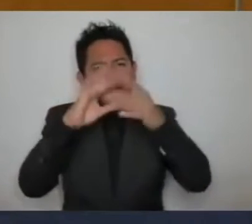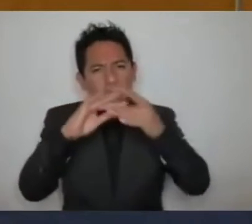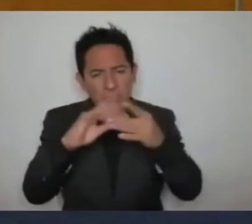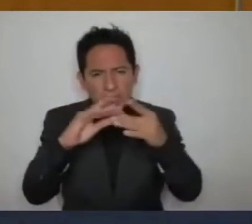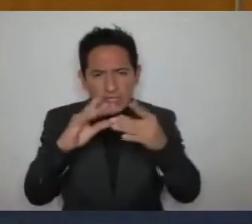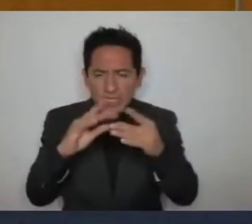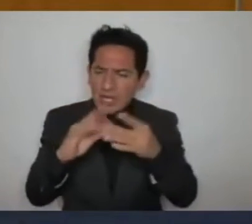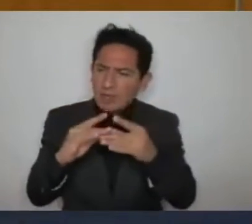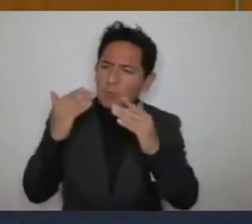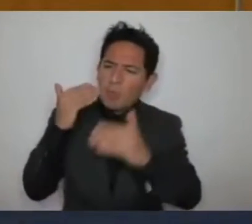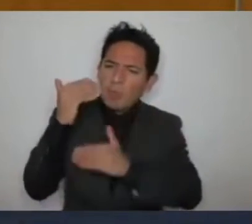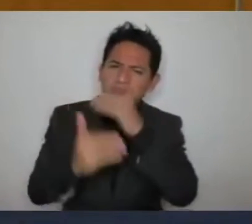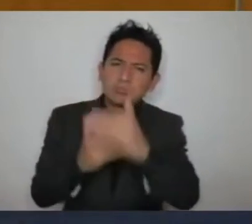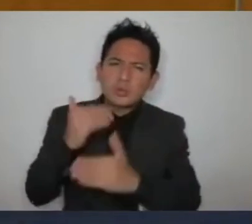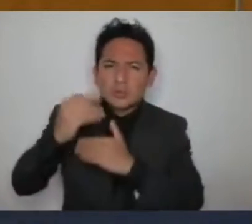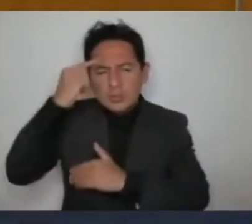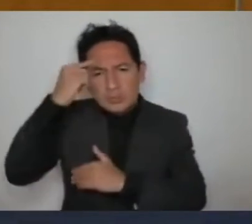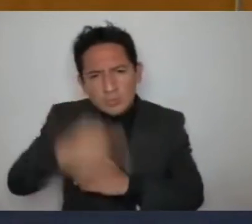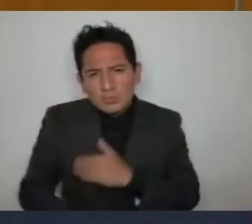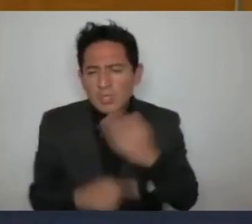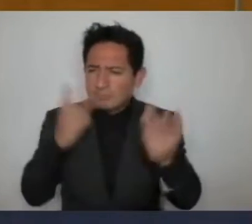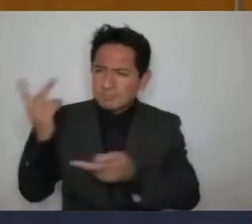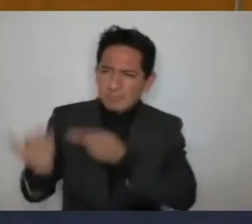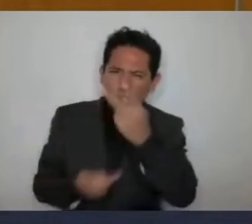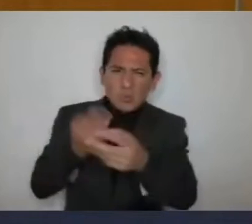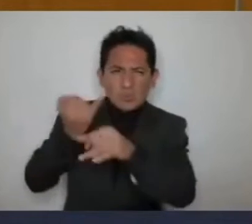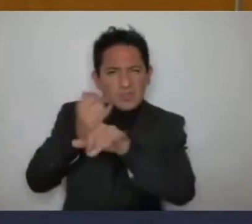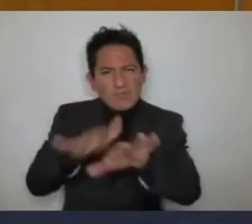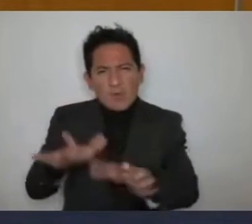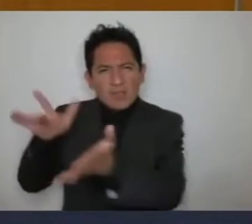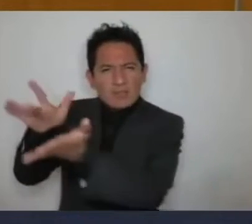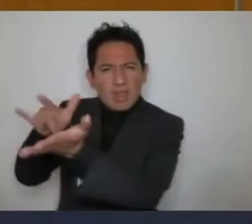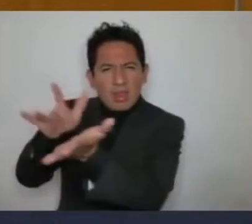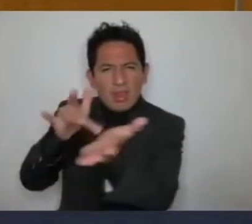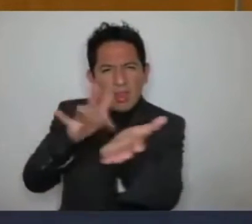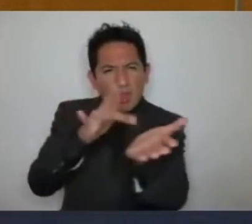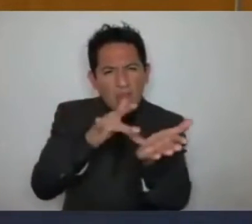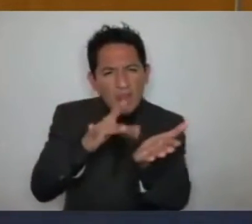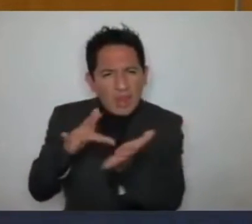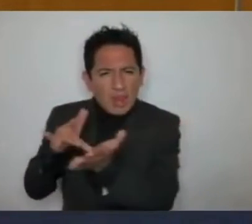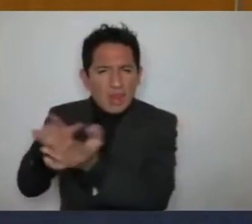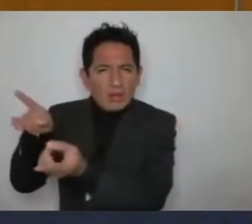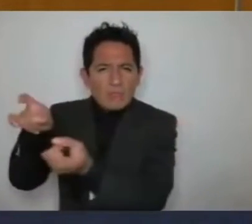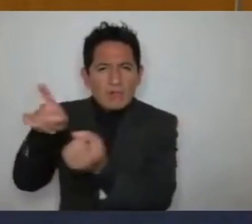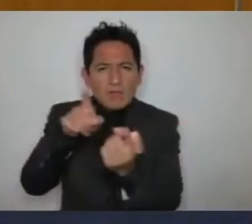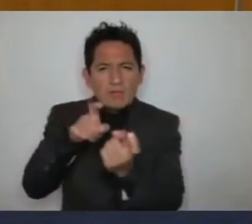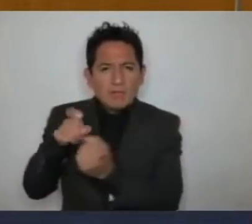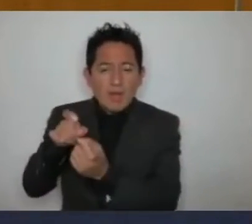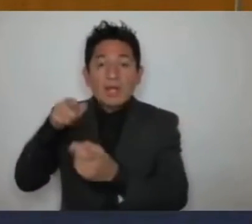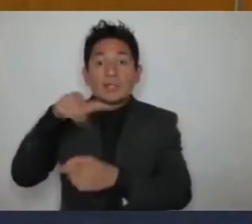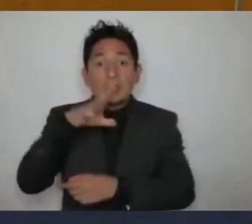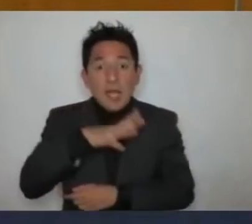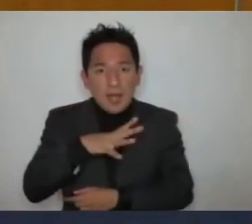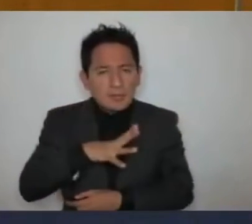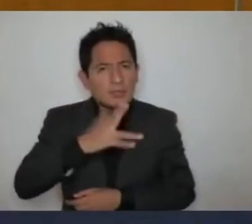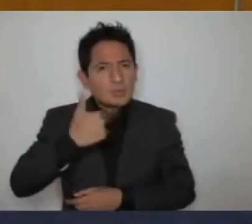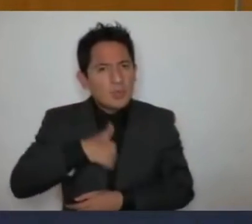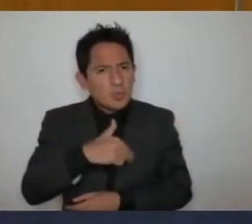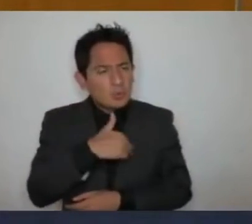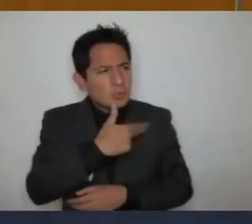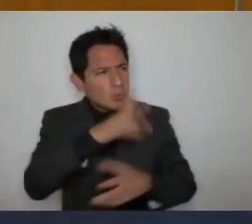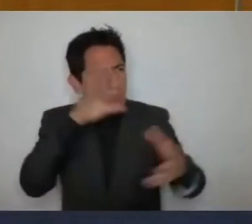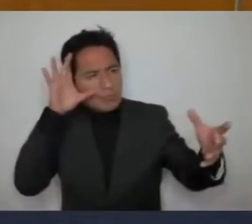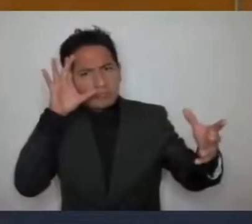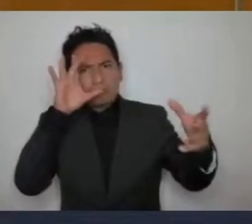eh derivo También es importante mencionar que hubo ahí una coincidencia con el grupo de